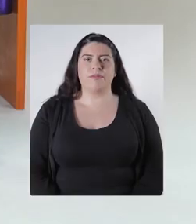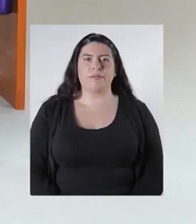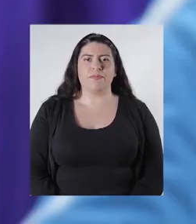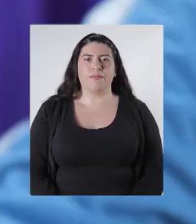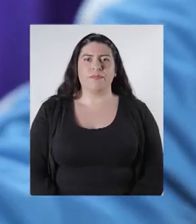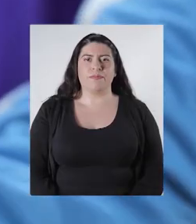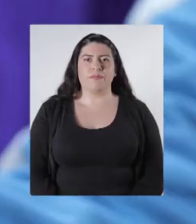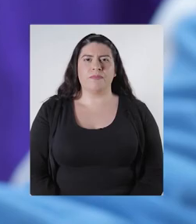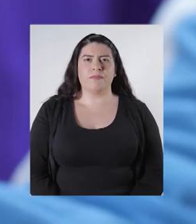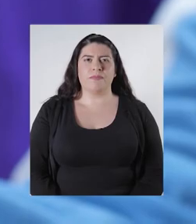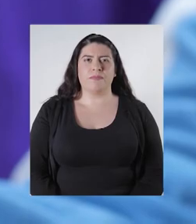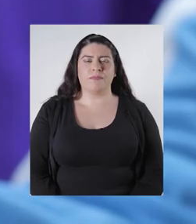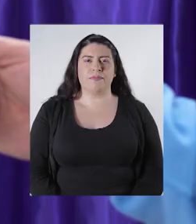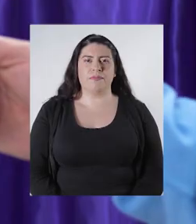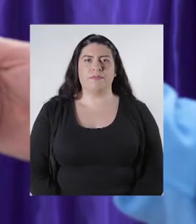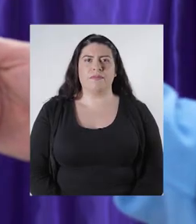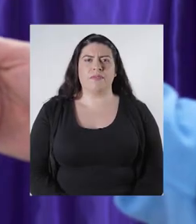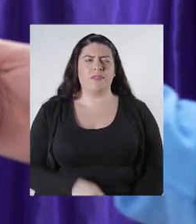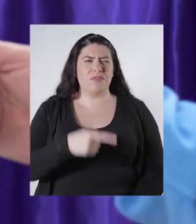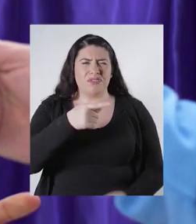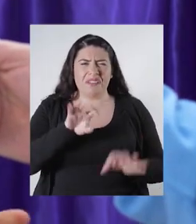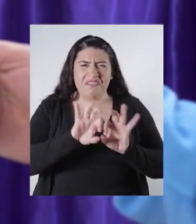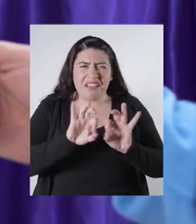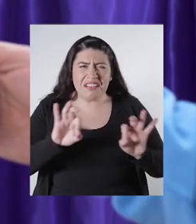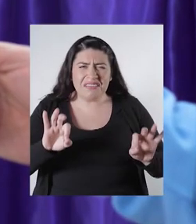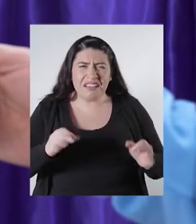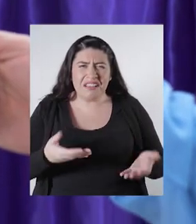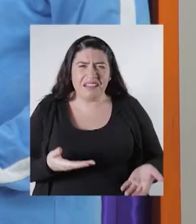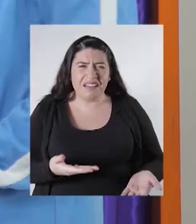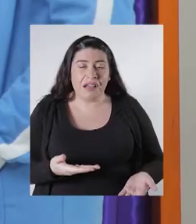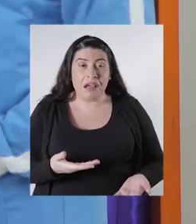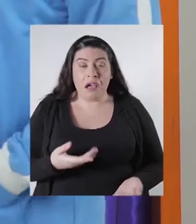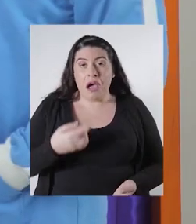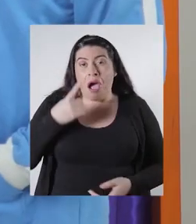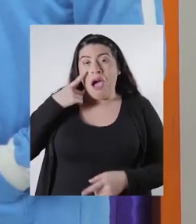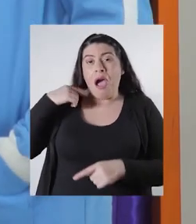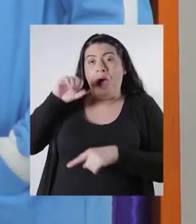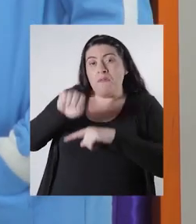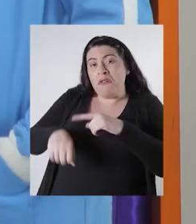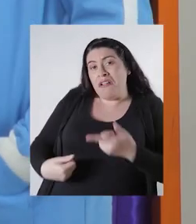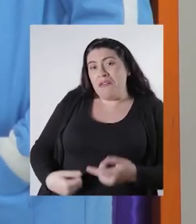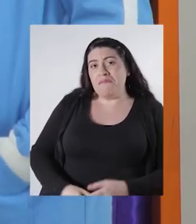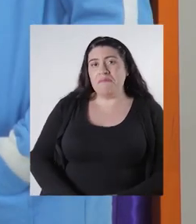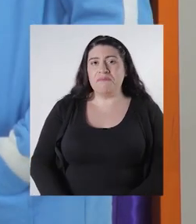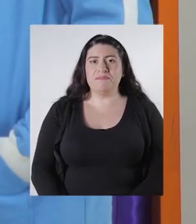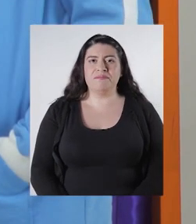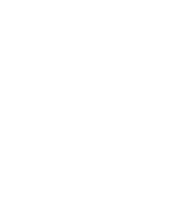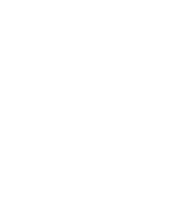Pero es una vienesa. ¡Apruébala!